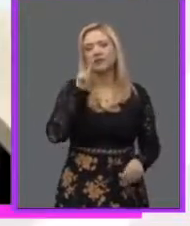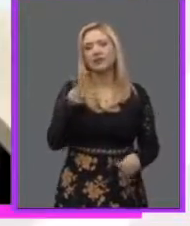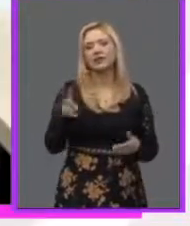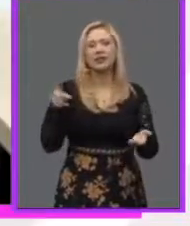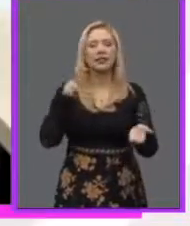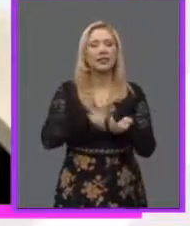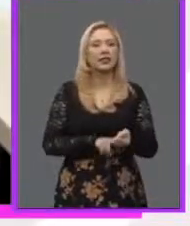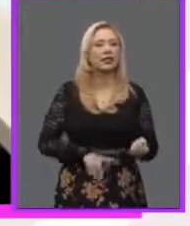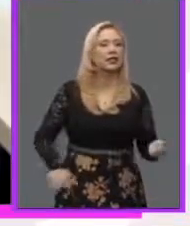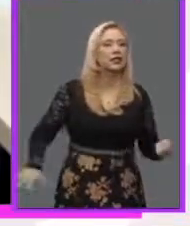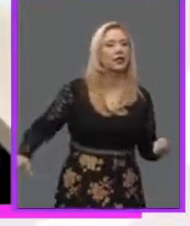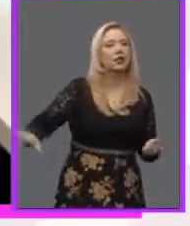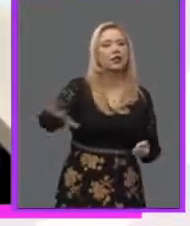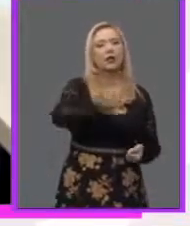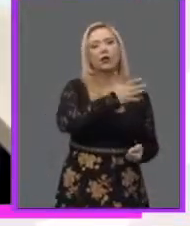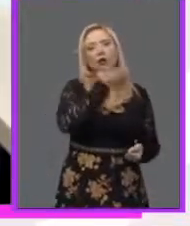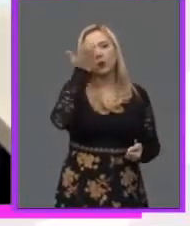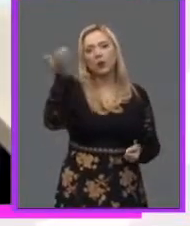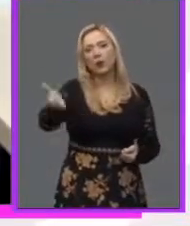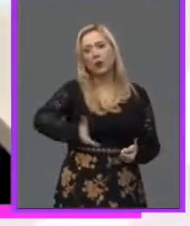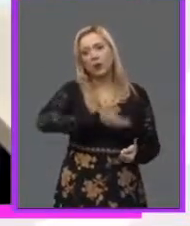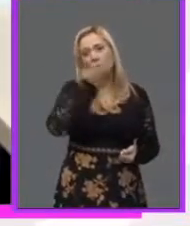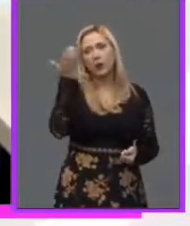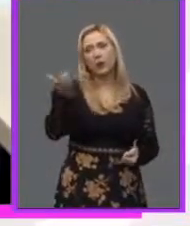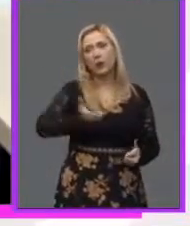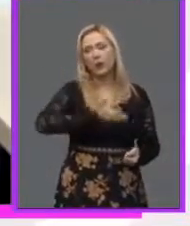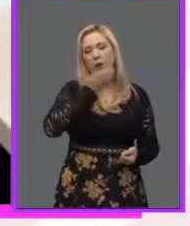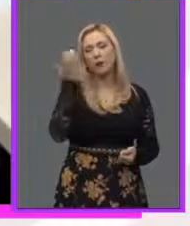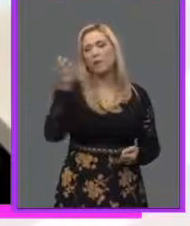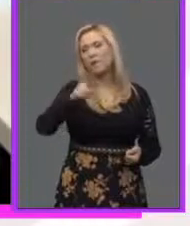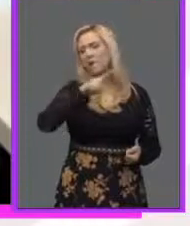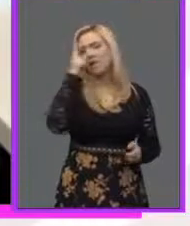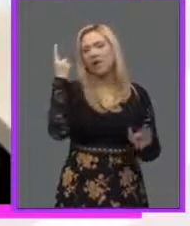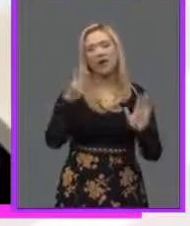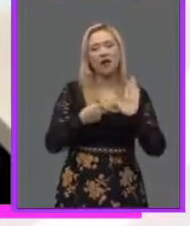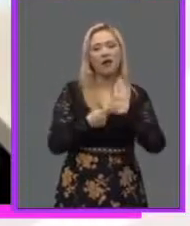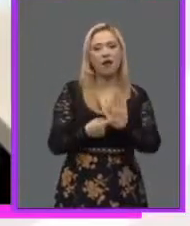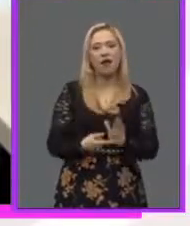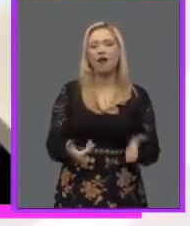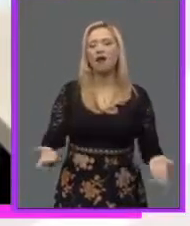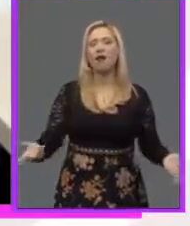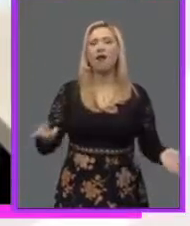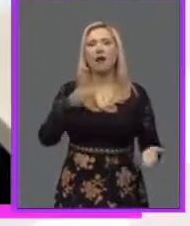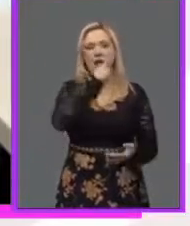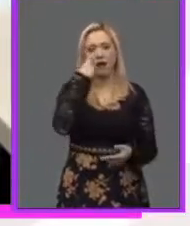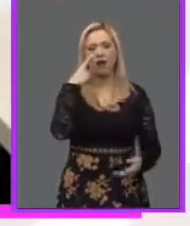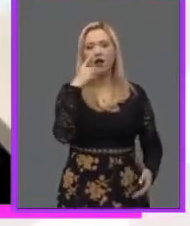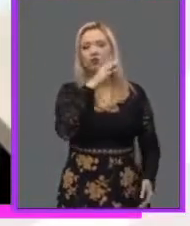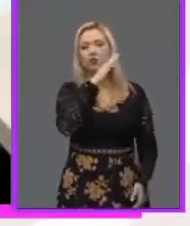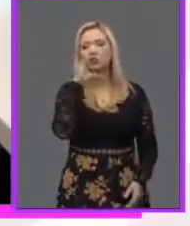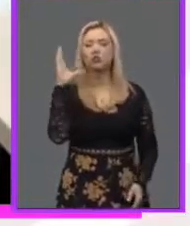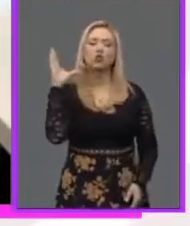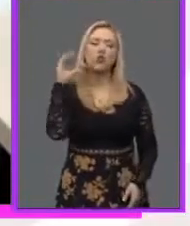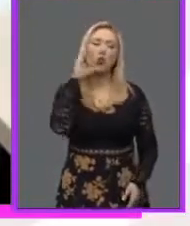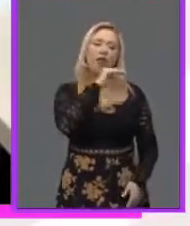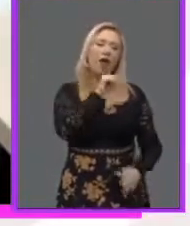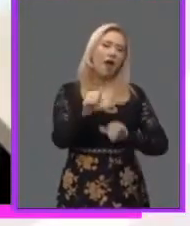pues a nivel, digamos, global lo vemos en prácticas muy evidentes, como puede ser el apartheid en